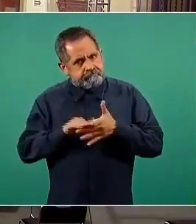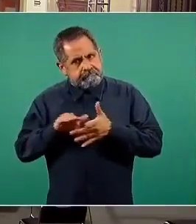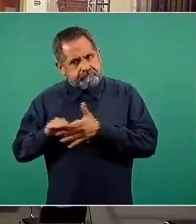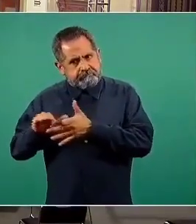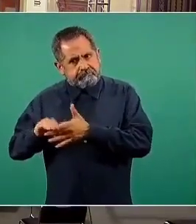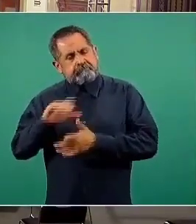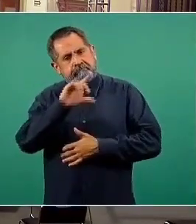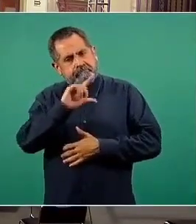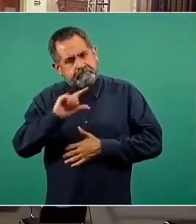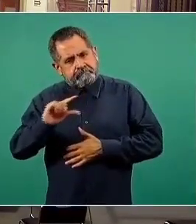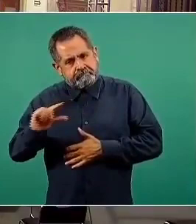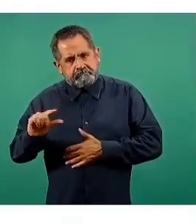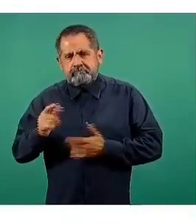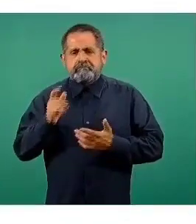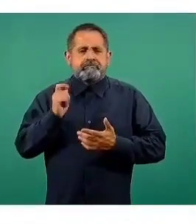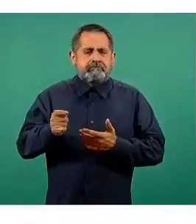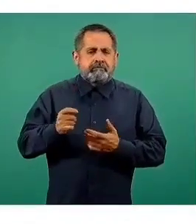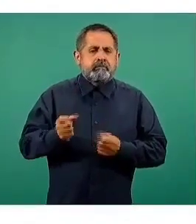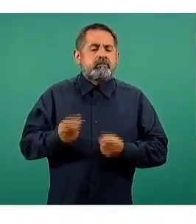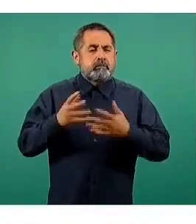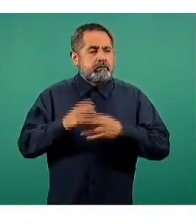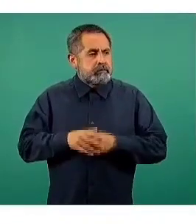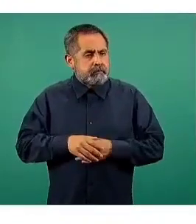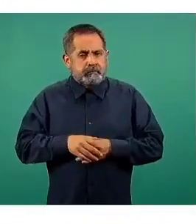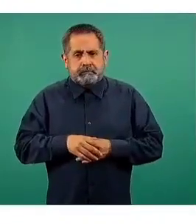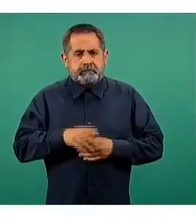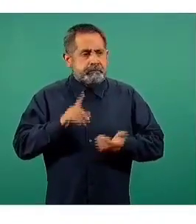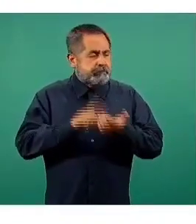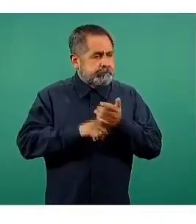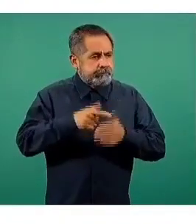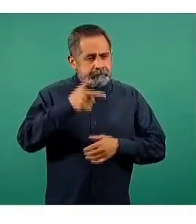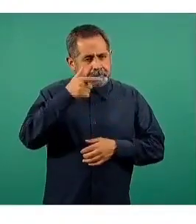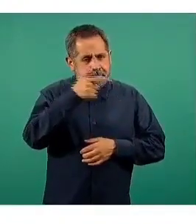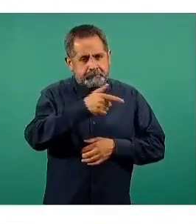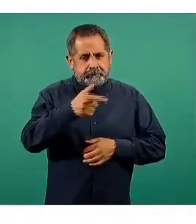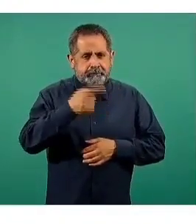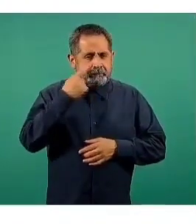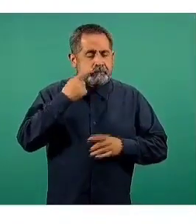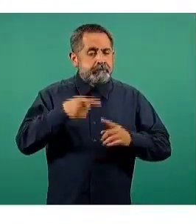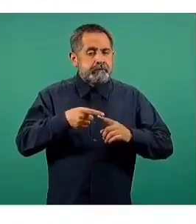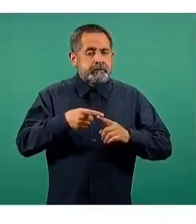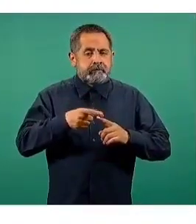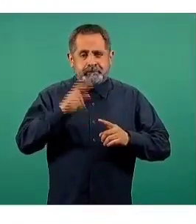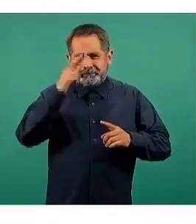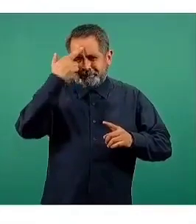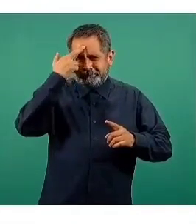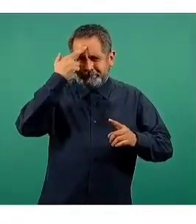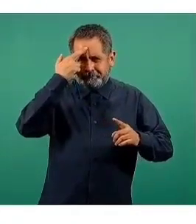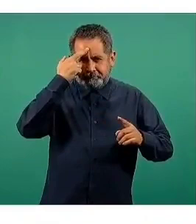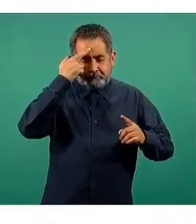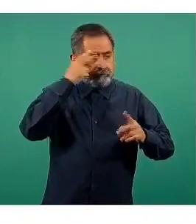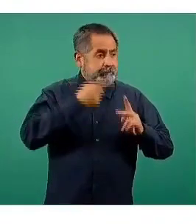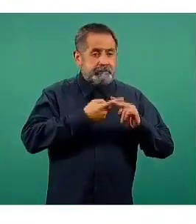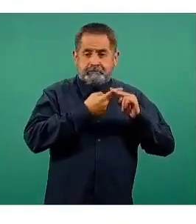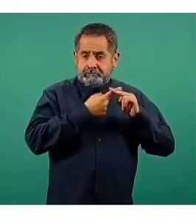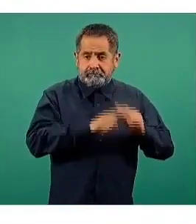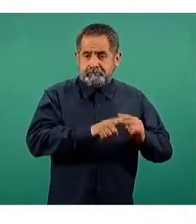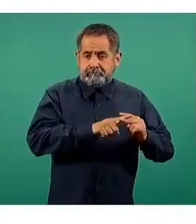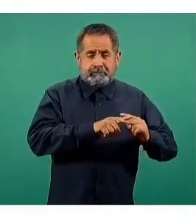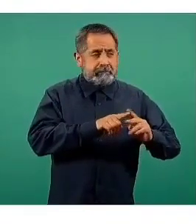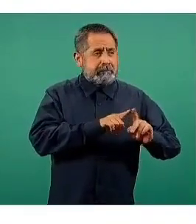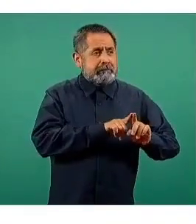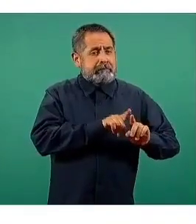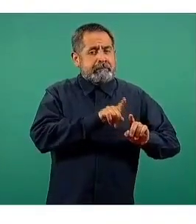está por debajo de la cantidad de casos que se presentaron en la reducción del periodo de